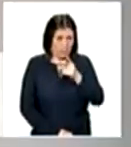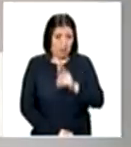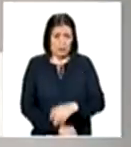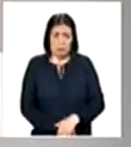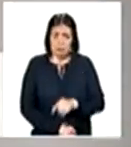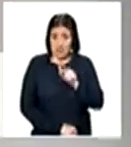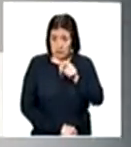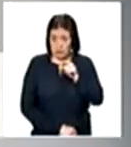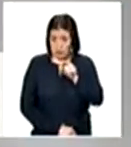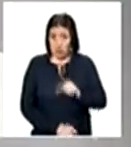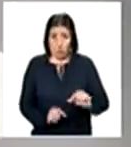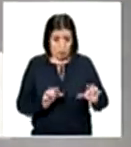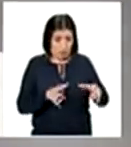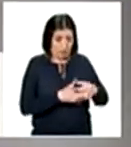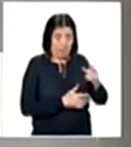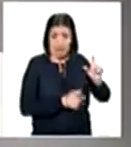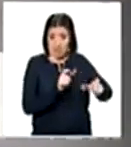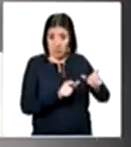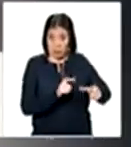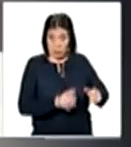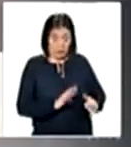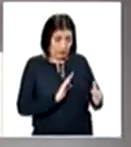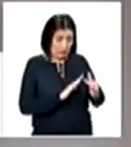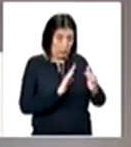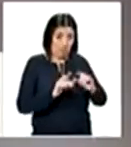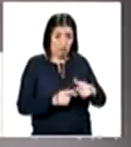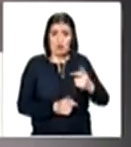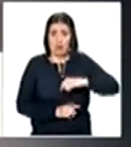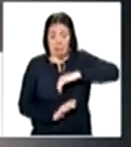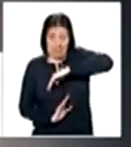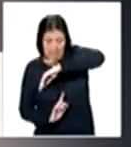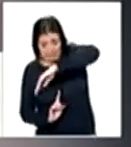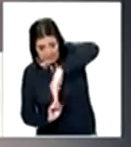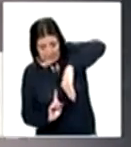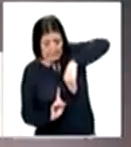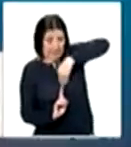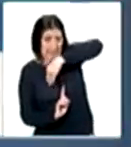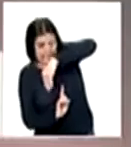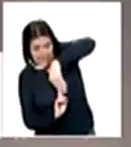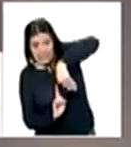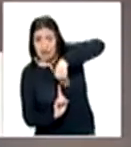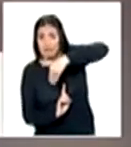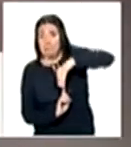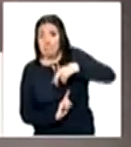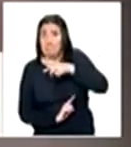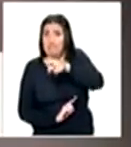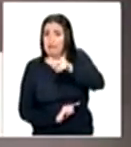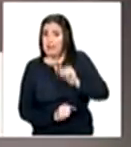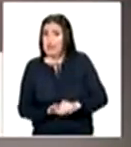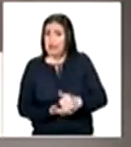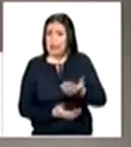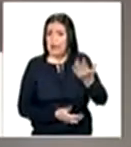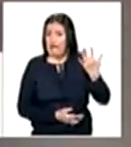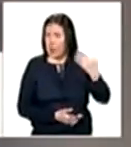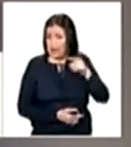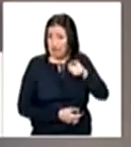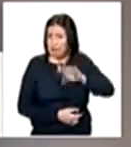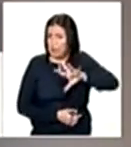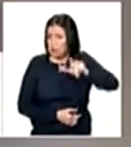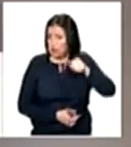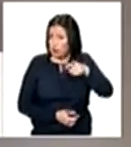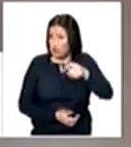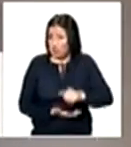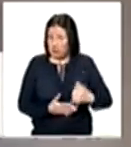Fue así como un grupo de vecinos utilizó un rollo de embalaje para detener a este delincuente que minutos antes había robado